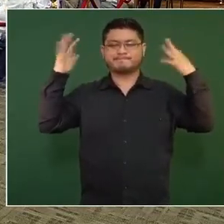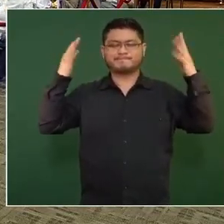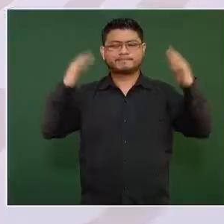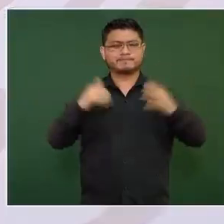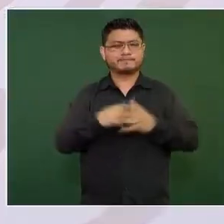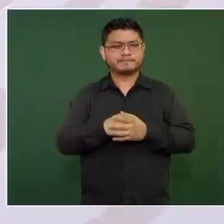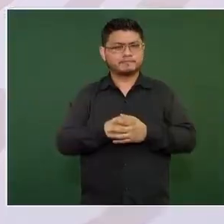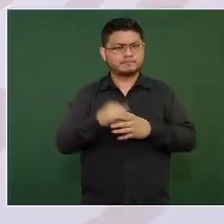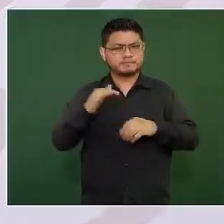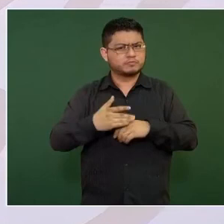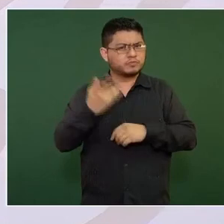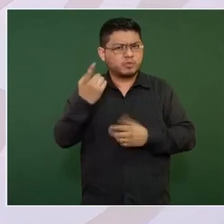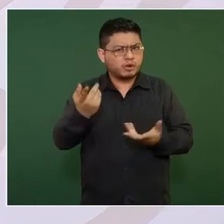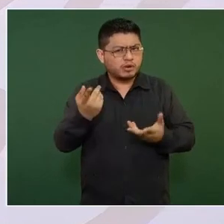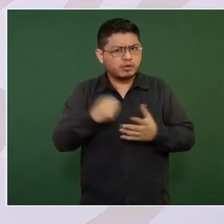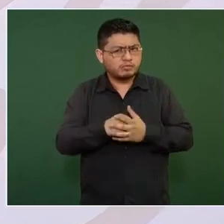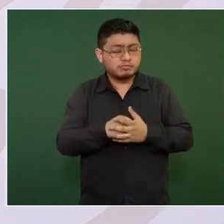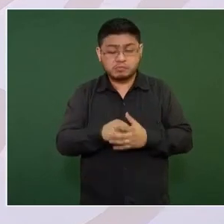Porque han cumplido,